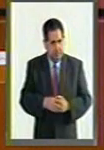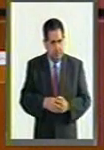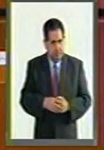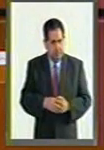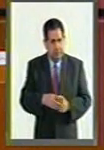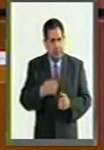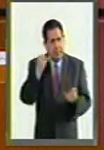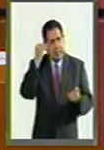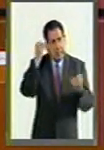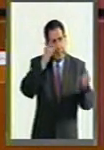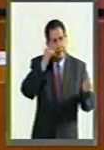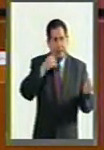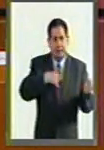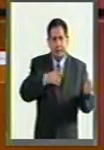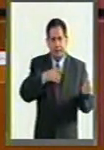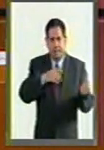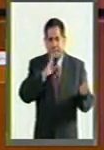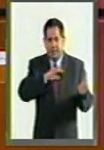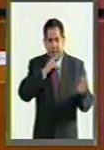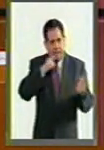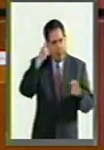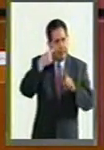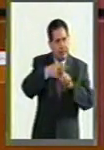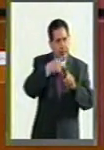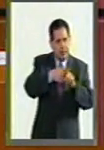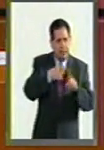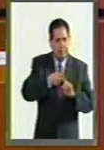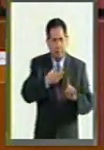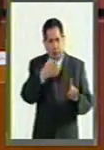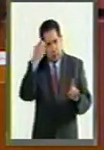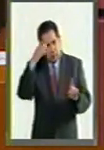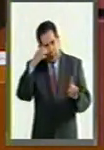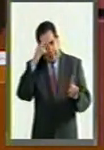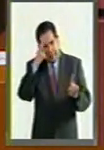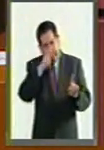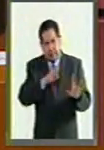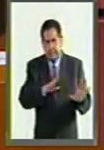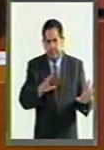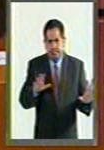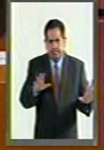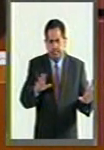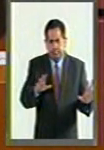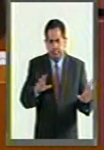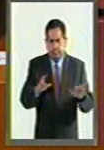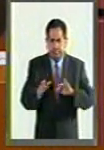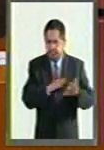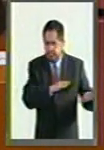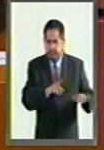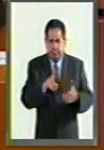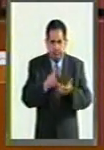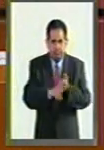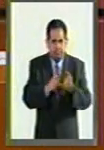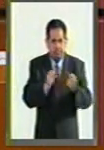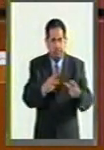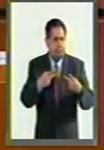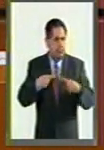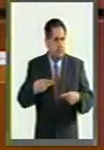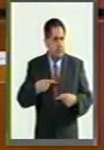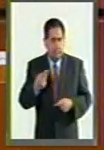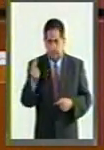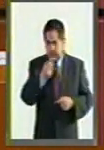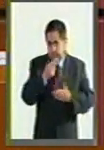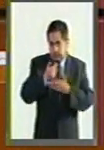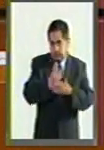terror, lleno de persecución, de criminalización, en donde adentro están miles de personas que hoy